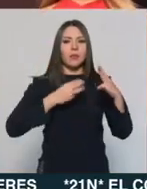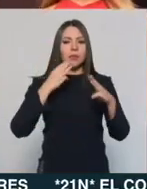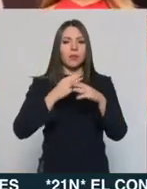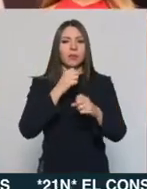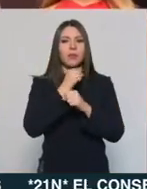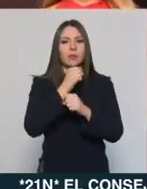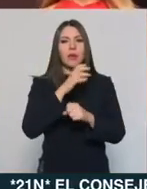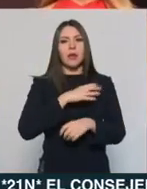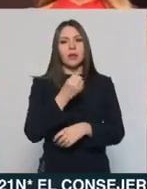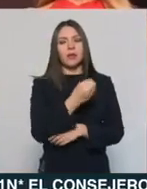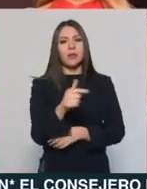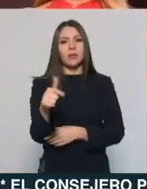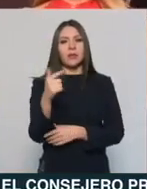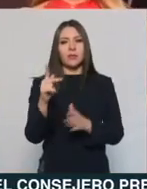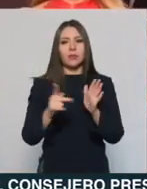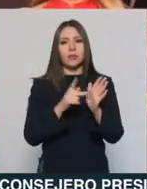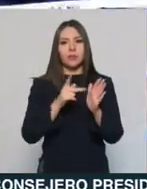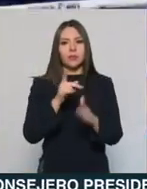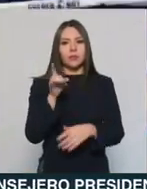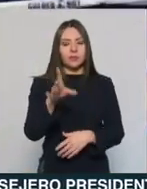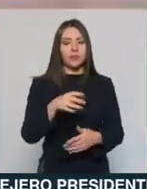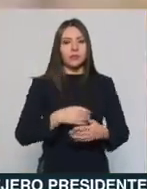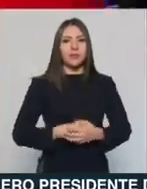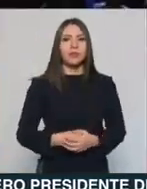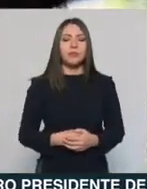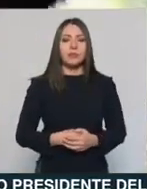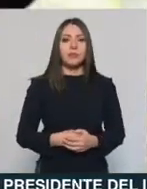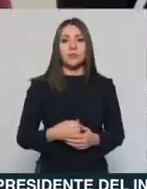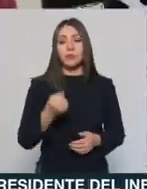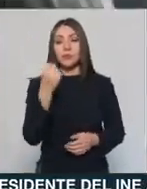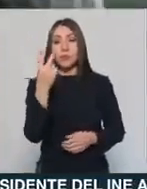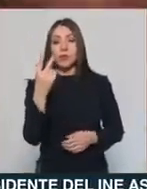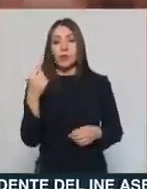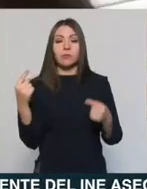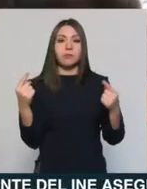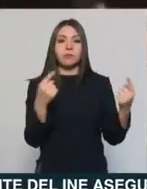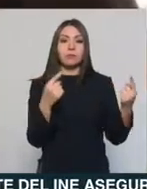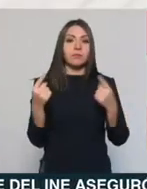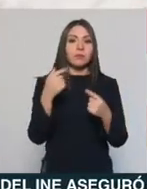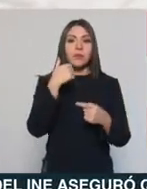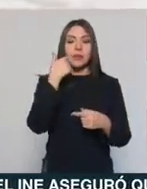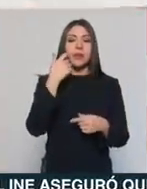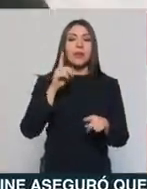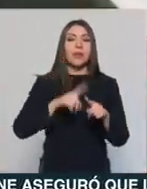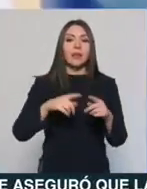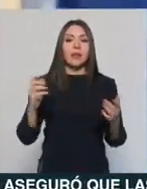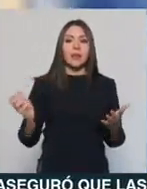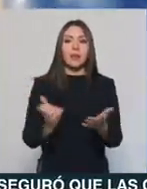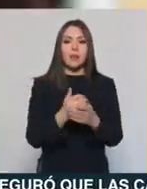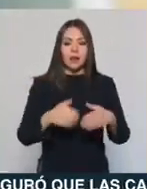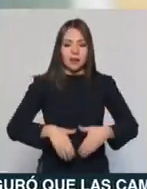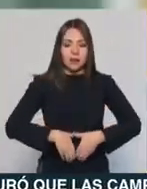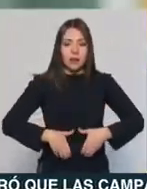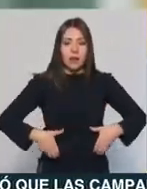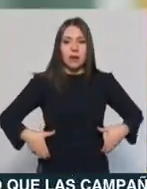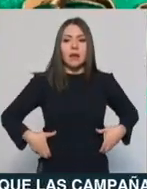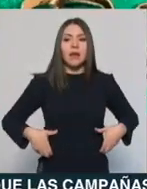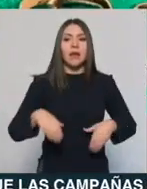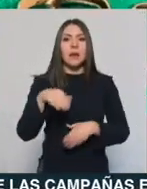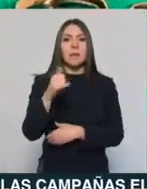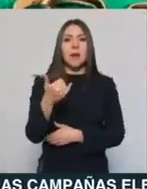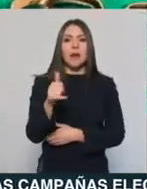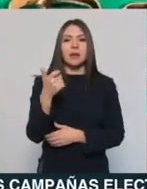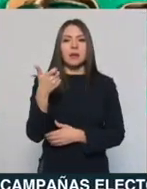doblegar en 12 rounds a Sergey Derevyanchenko. Ambos pelearán por conseguir el cinturón maya del Consejo Mundial de Boxeo, de un valor incalculable